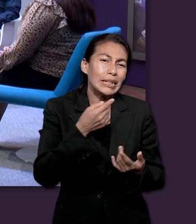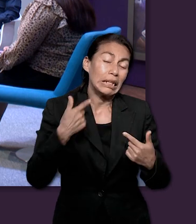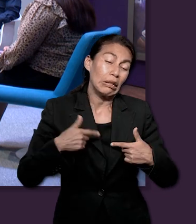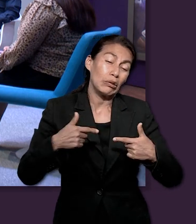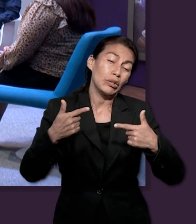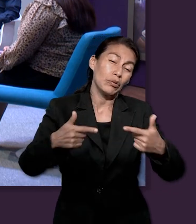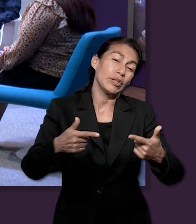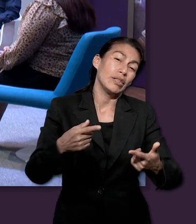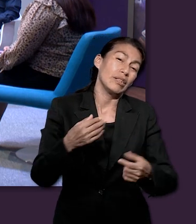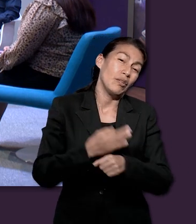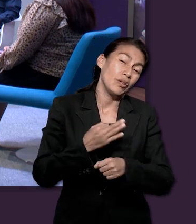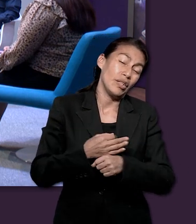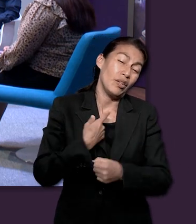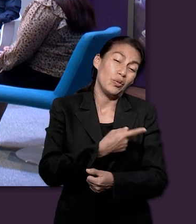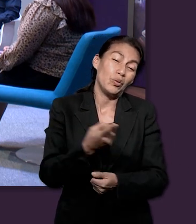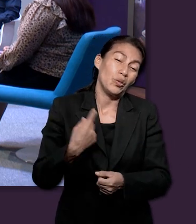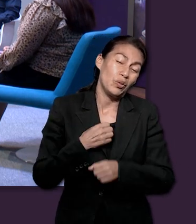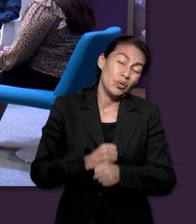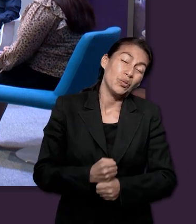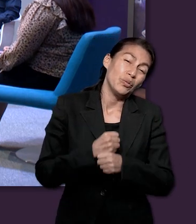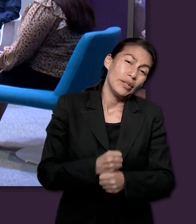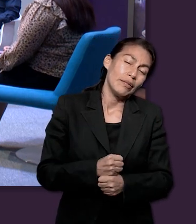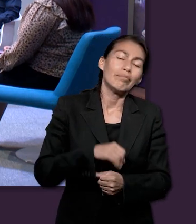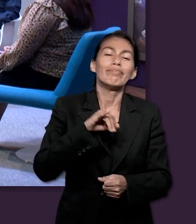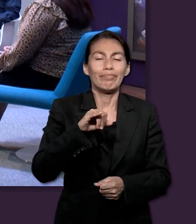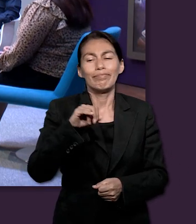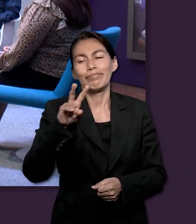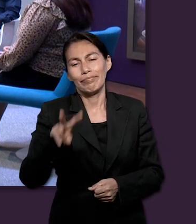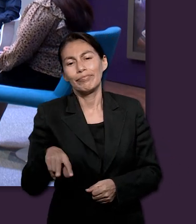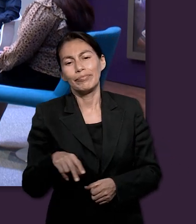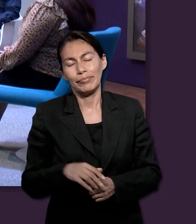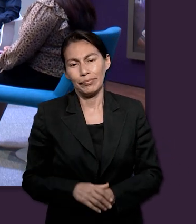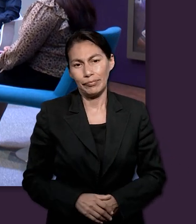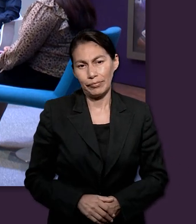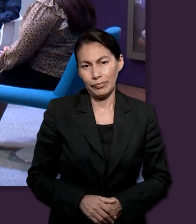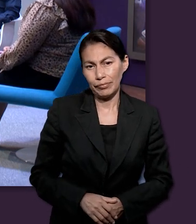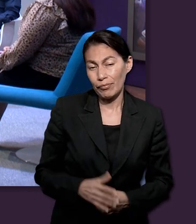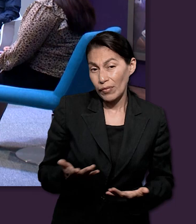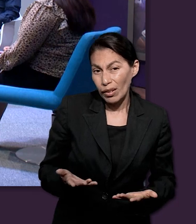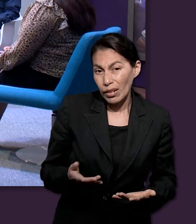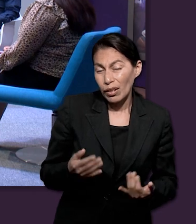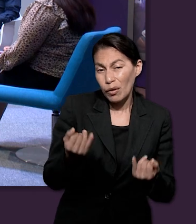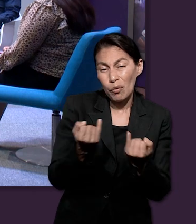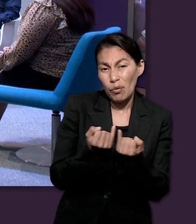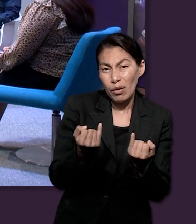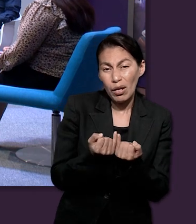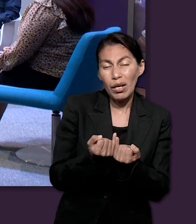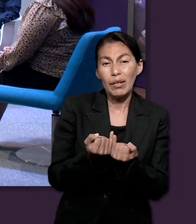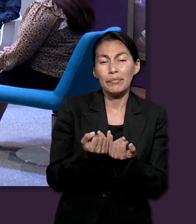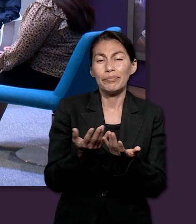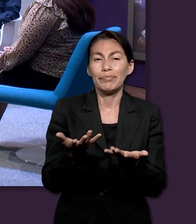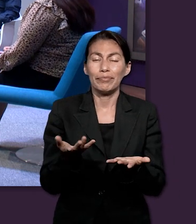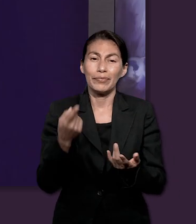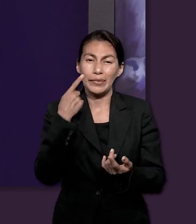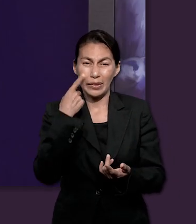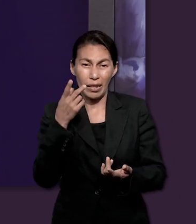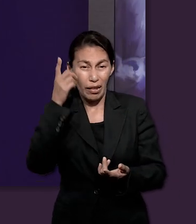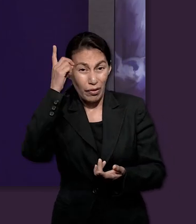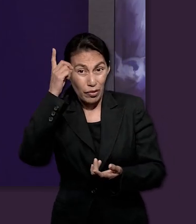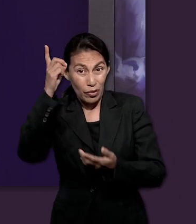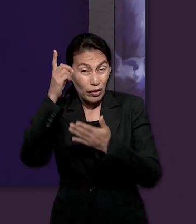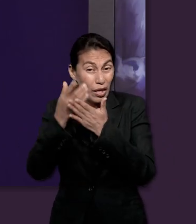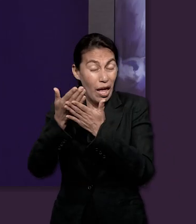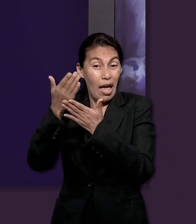hacer, tuvo unas grandes consecuencias que hasta el momento nosotros seguimos sufriendo. Sí, exactamente. Y también el asunto